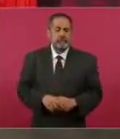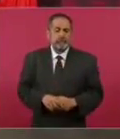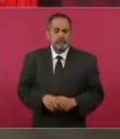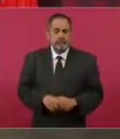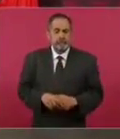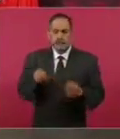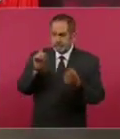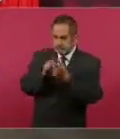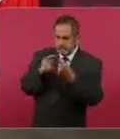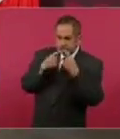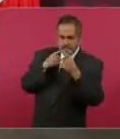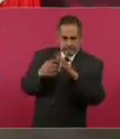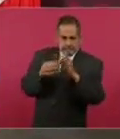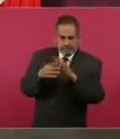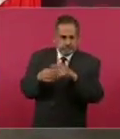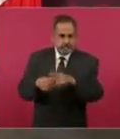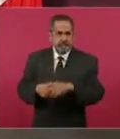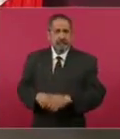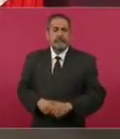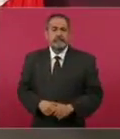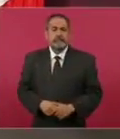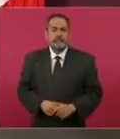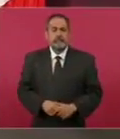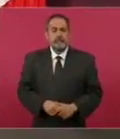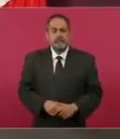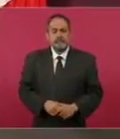Allá nos vamos a encontrar.